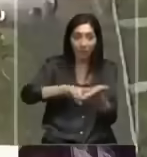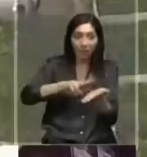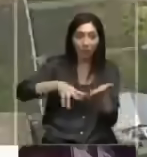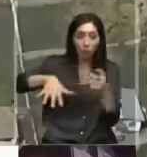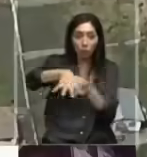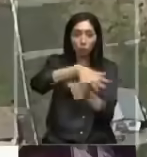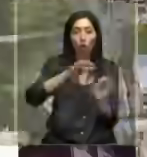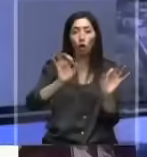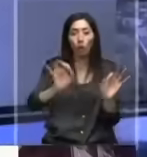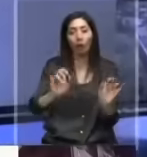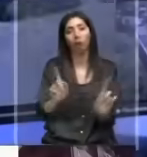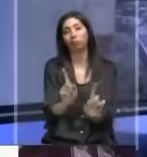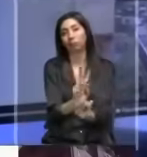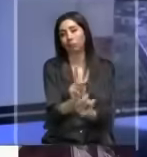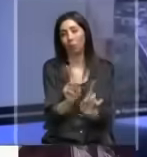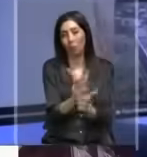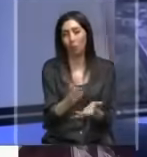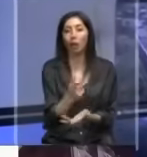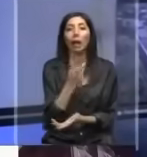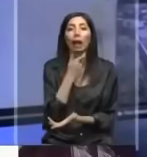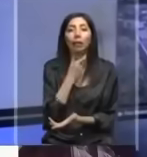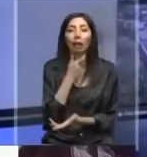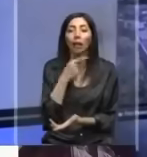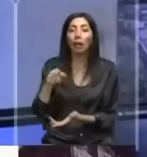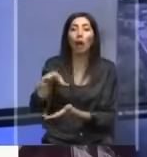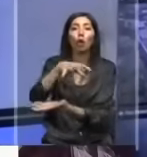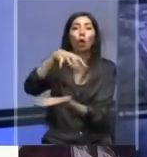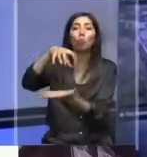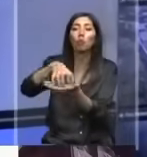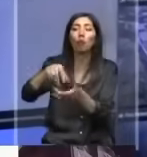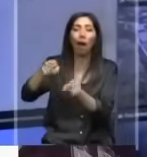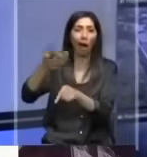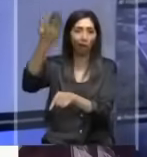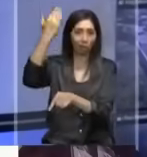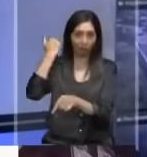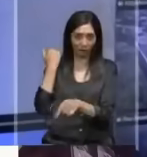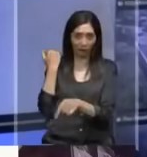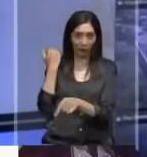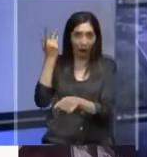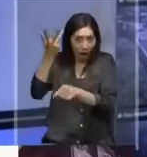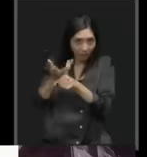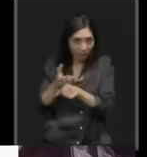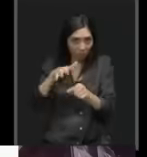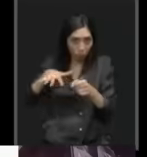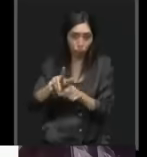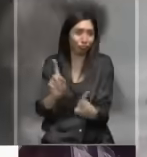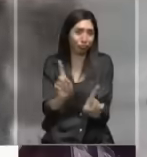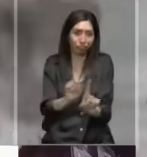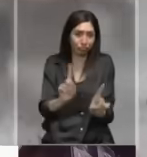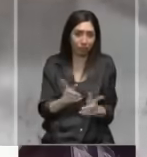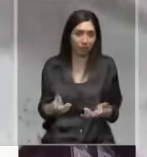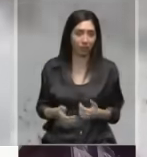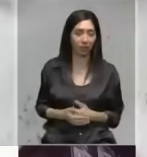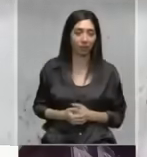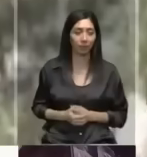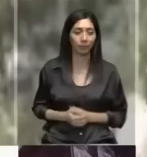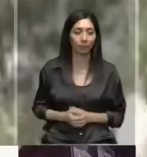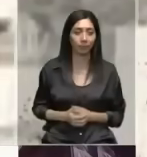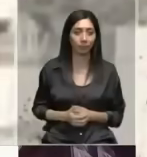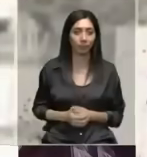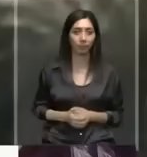normal, claramente. Cartagena no es una comuna en donde se daban este tipo de situaciones.